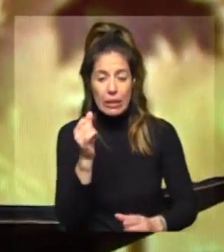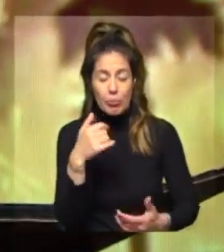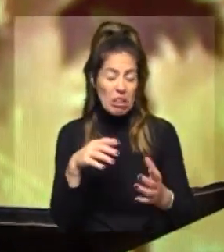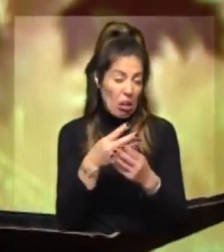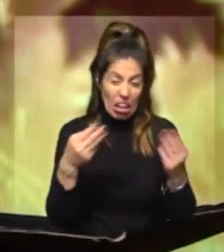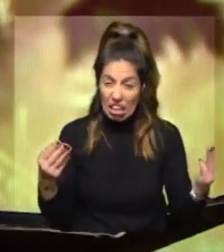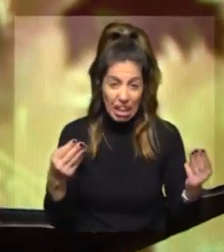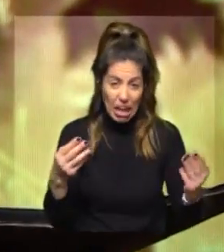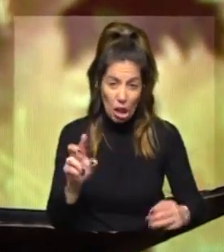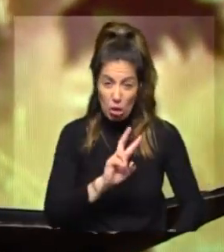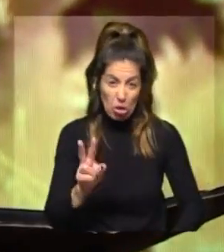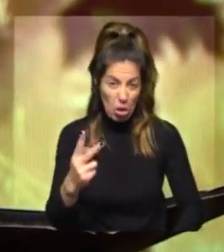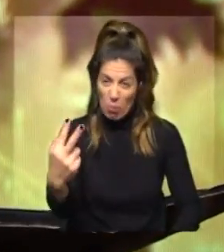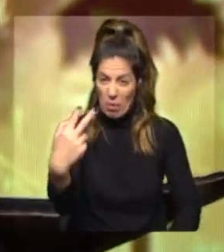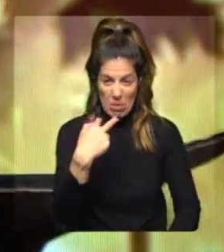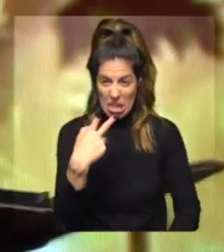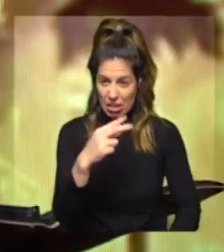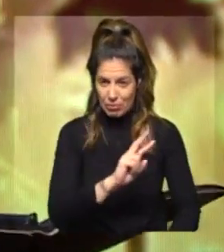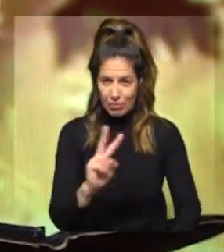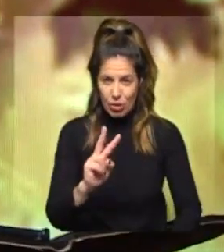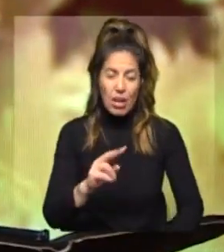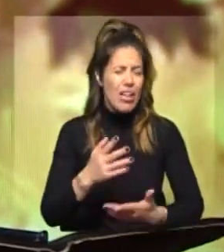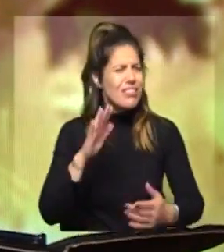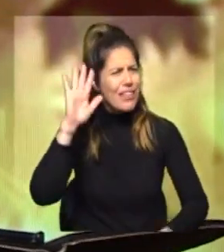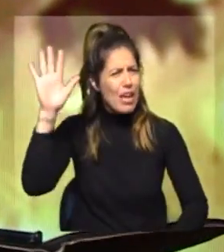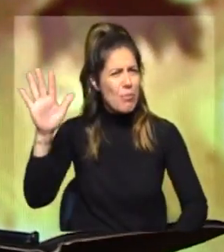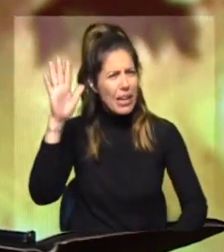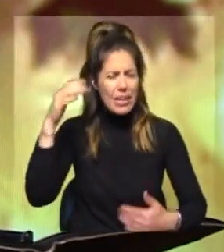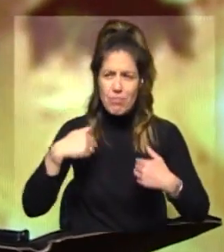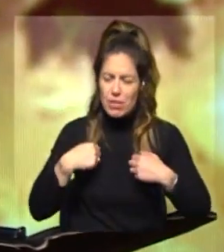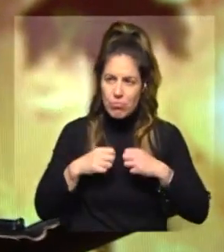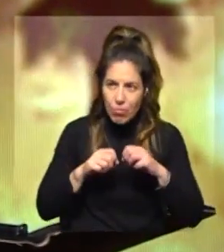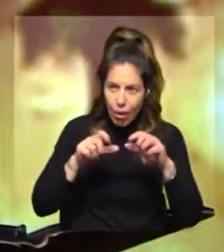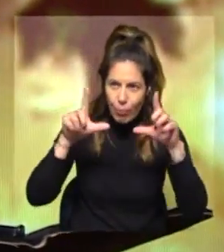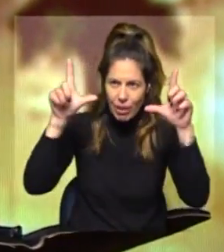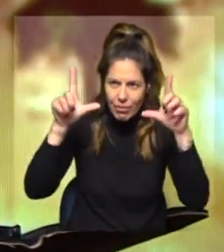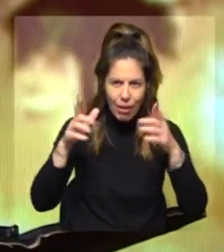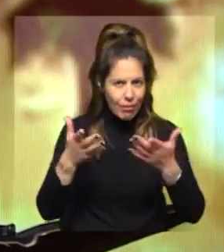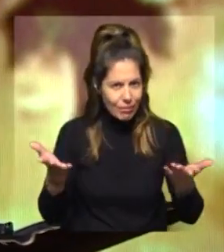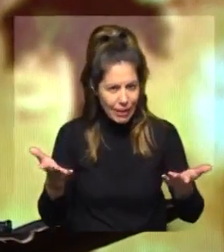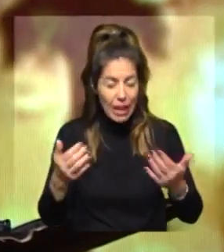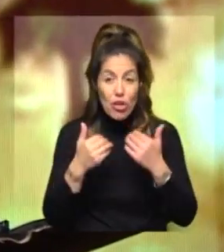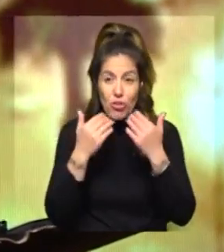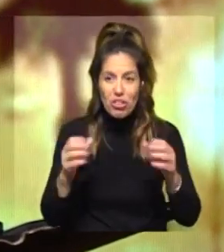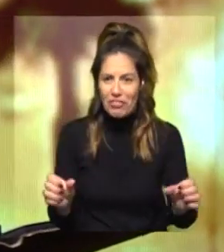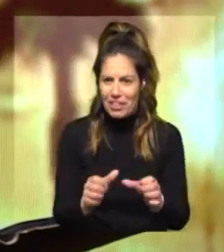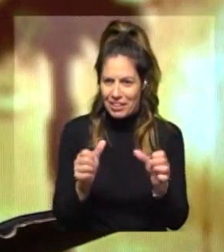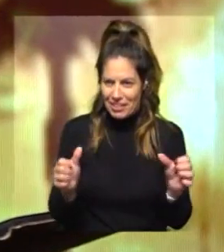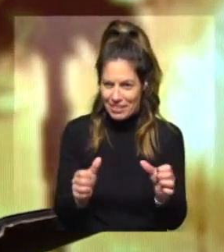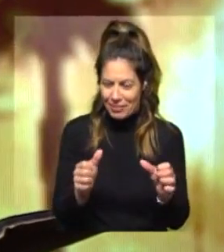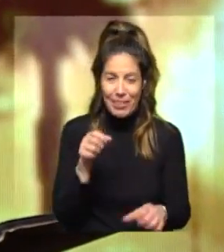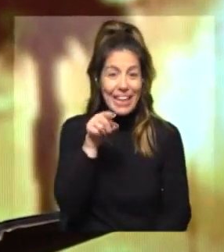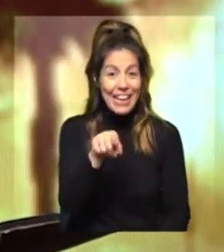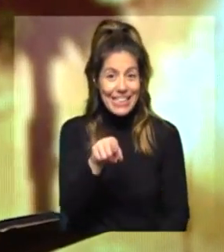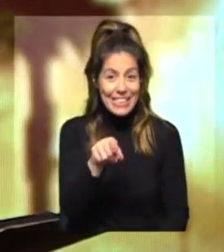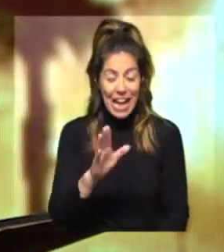general nadie me sostiene la mirada Así que imaginen mi sorpresa tanta que no sabía cómo reaccionar Ella